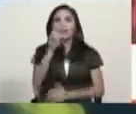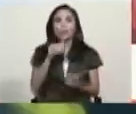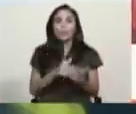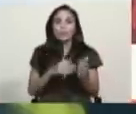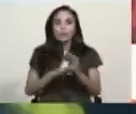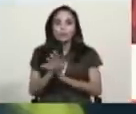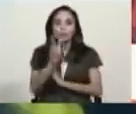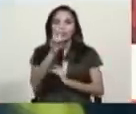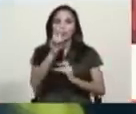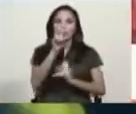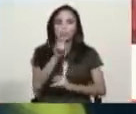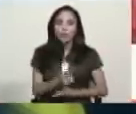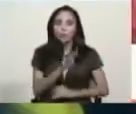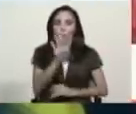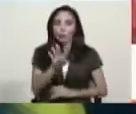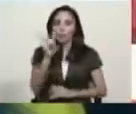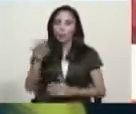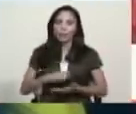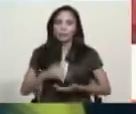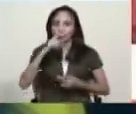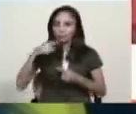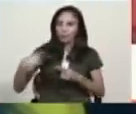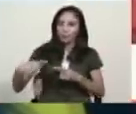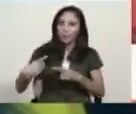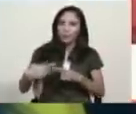2014, 244.